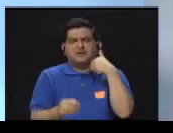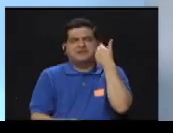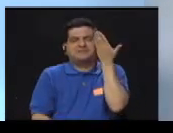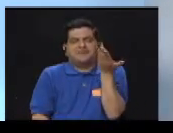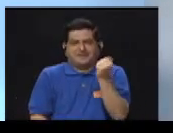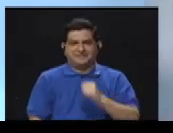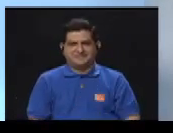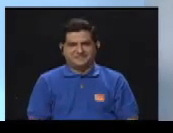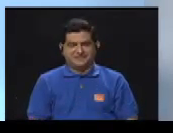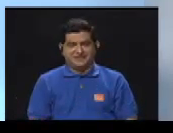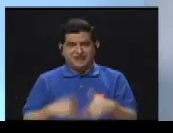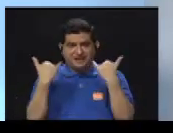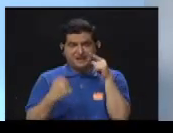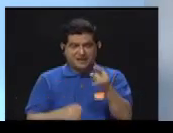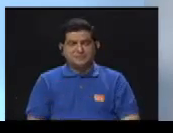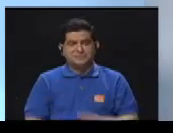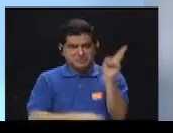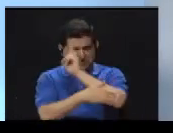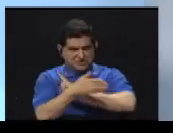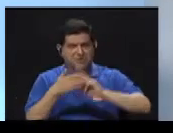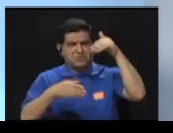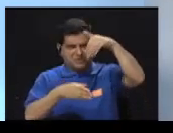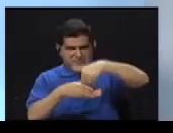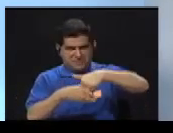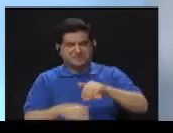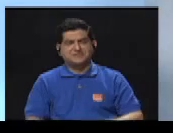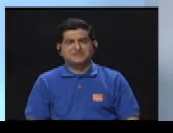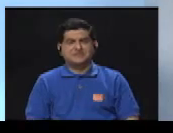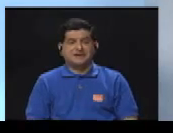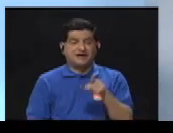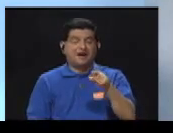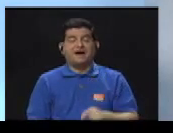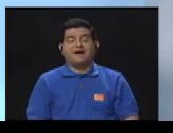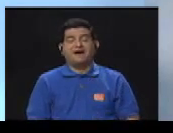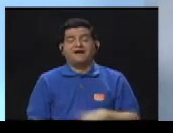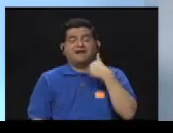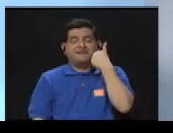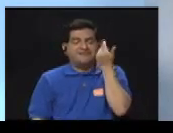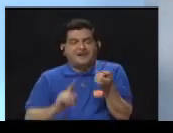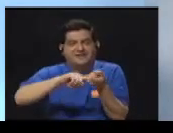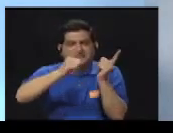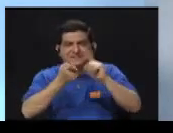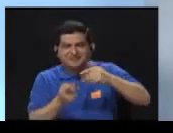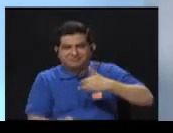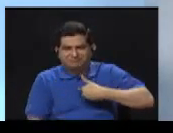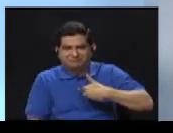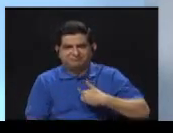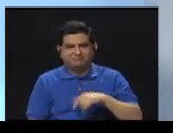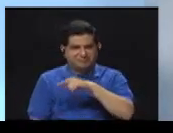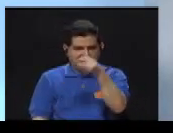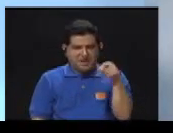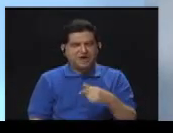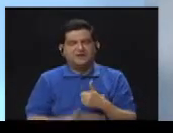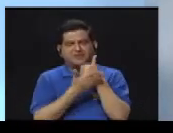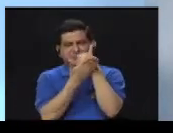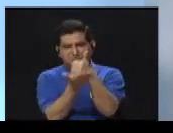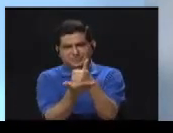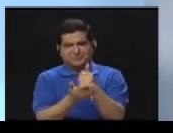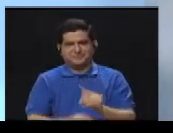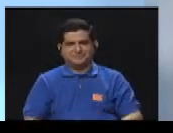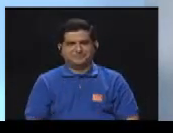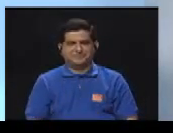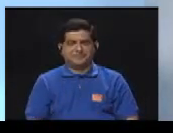más fácil, digamos. Y ya una vez que entras a la universidad, que bueno, es lo que le facilita a uno hacer amigos, ellos hacen todo